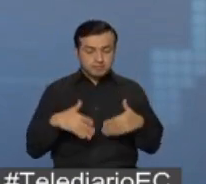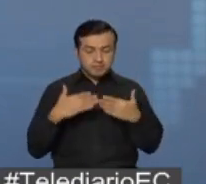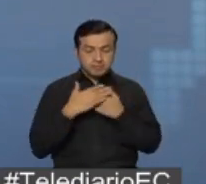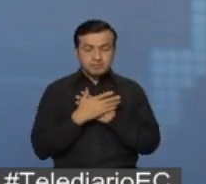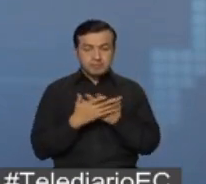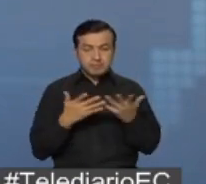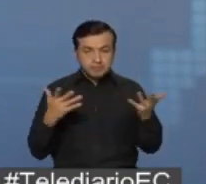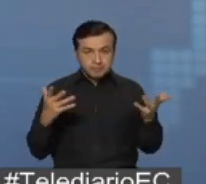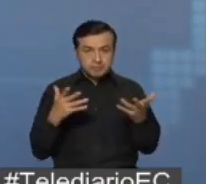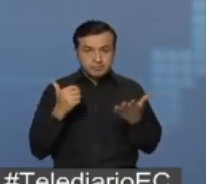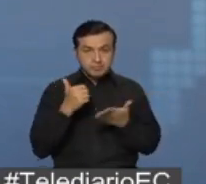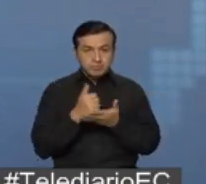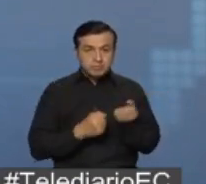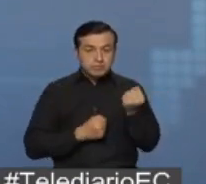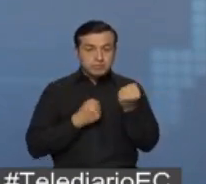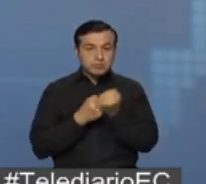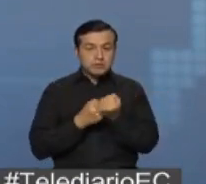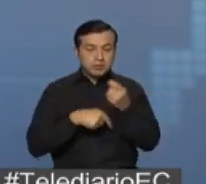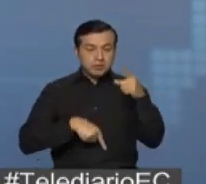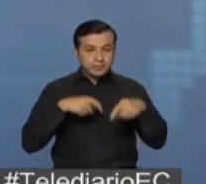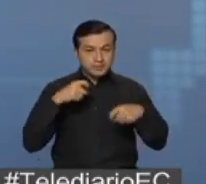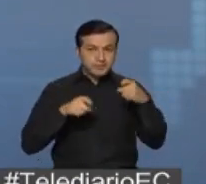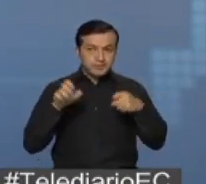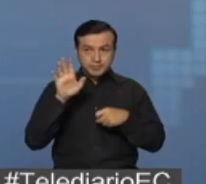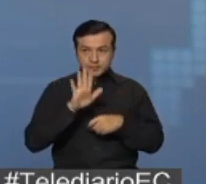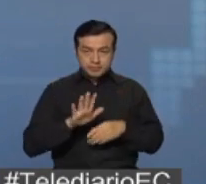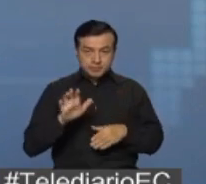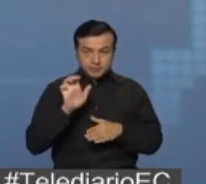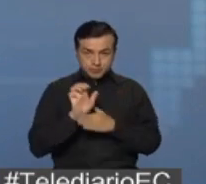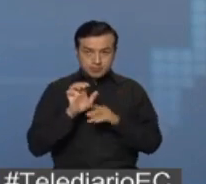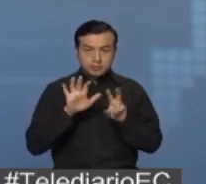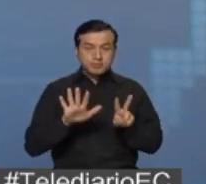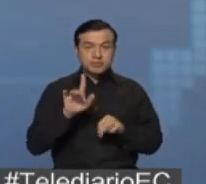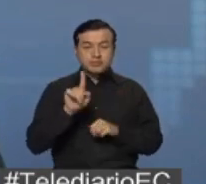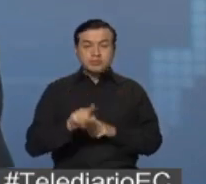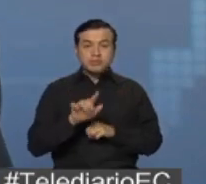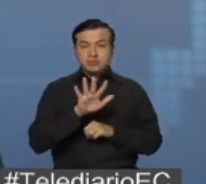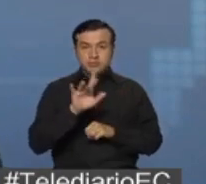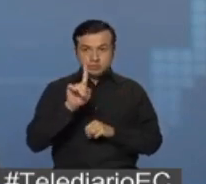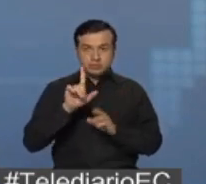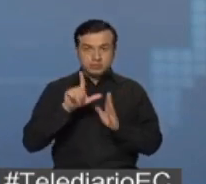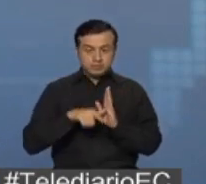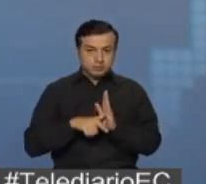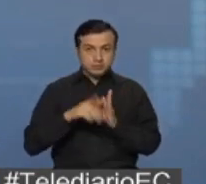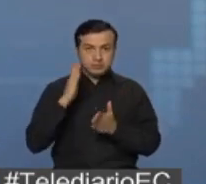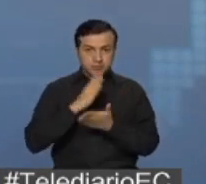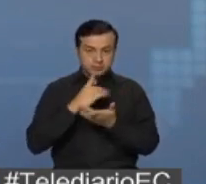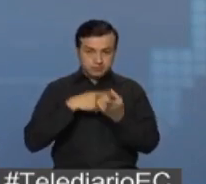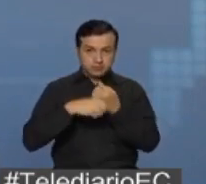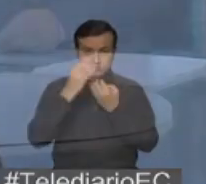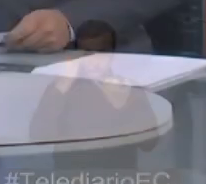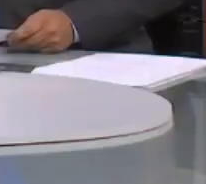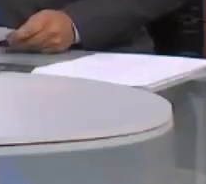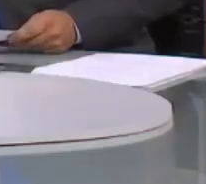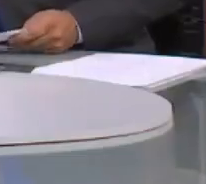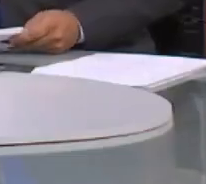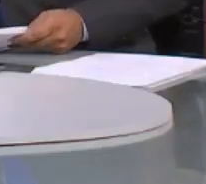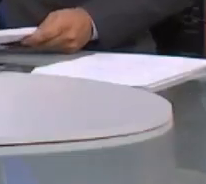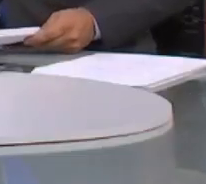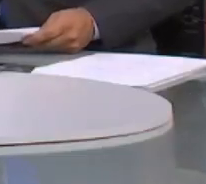para apoyar a las cooperativas a nivel nacional 7 de la mañana 51 minutos pausa y volvemos